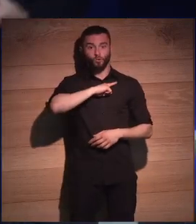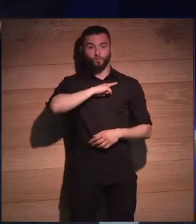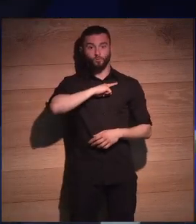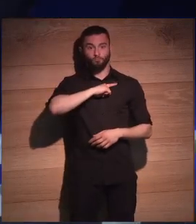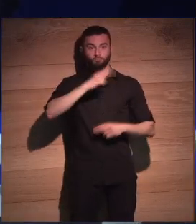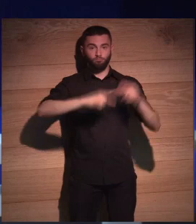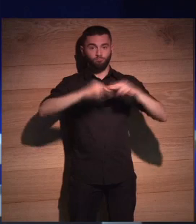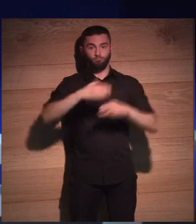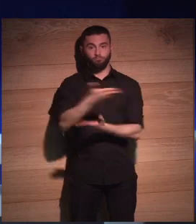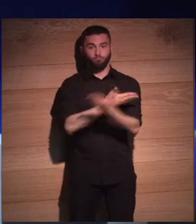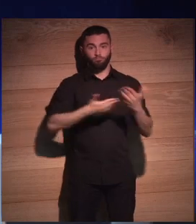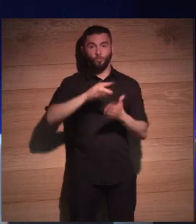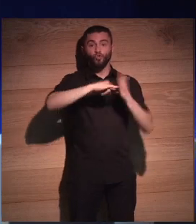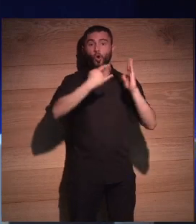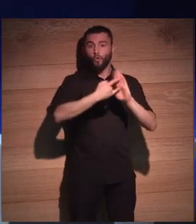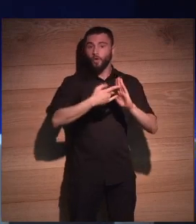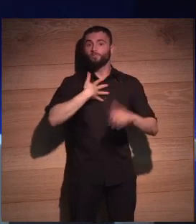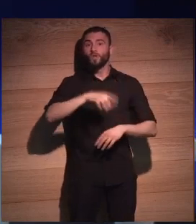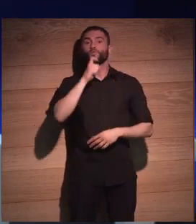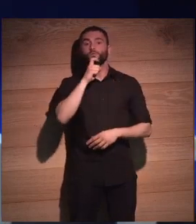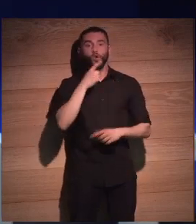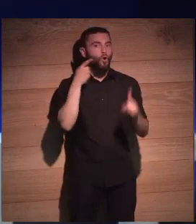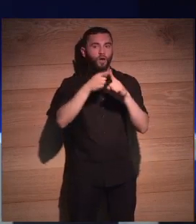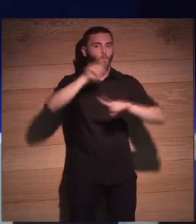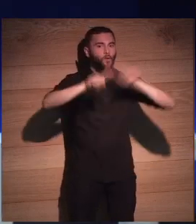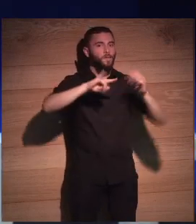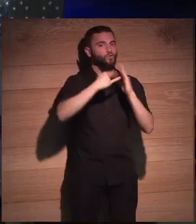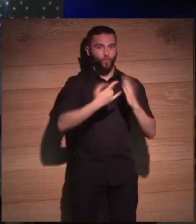construir conjuntamente soluciones para poder solucionarlos.